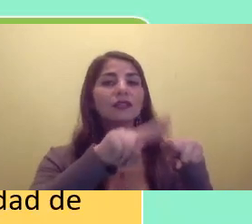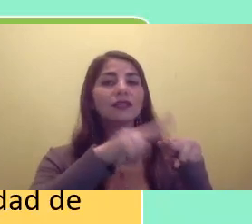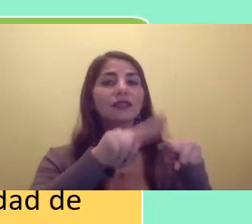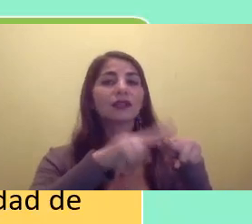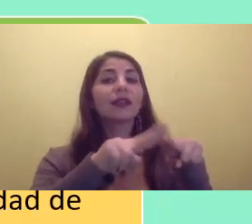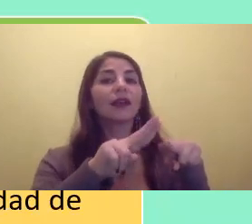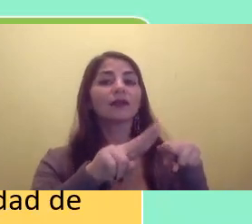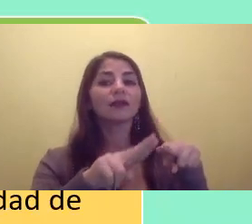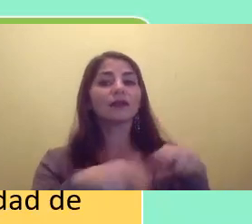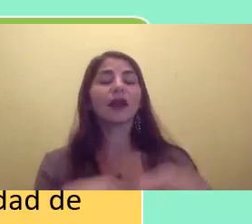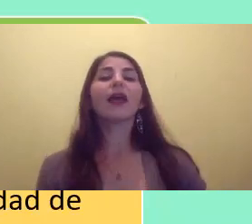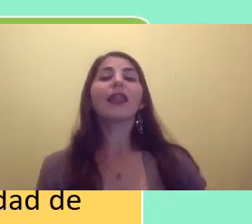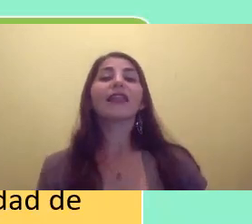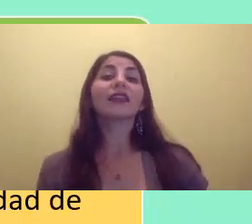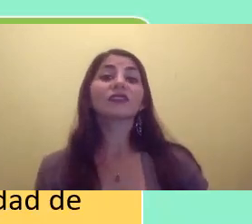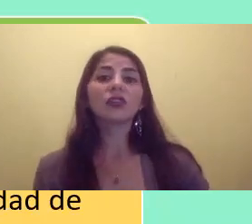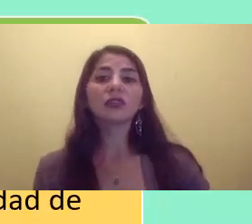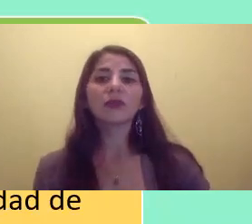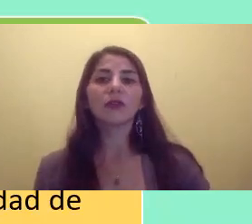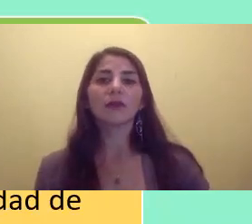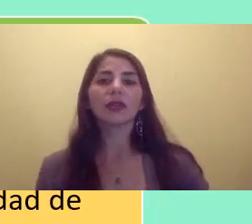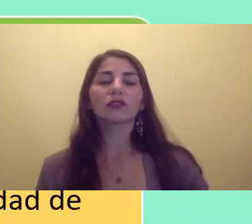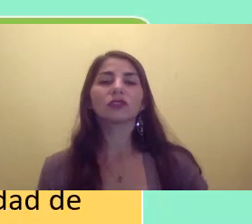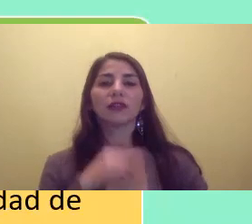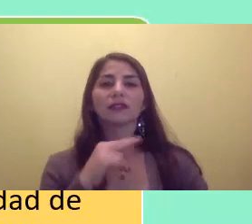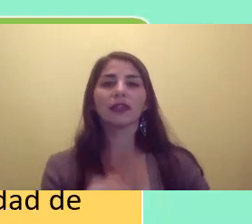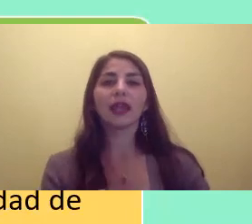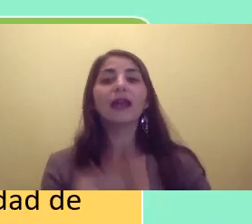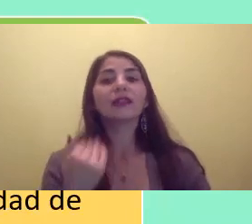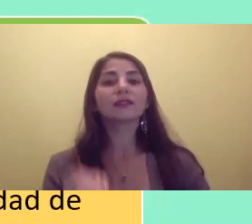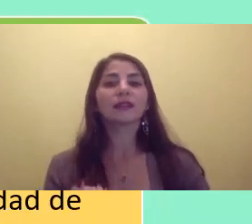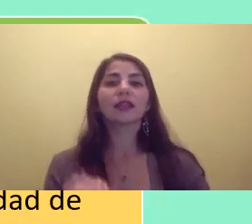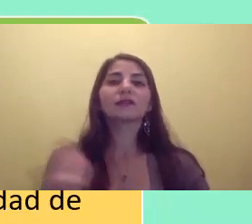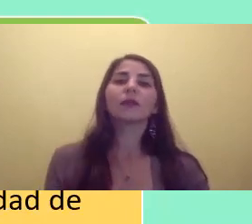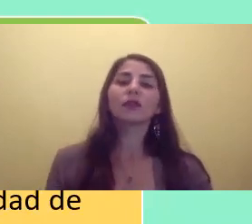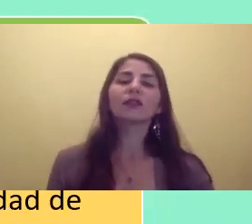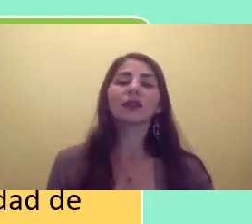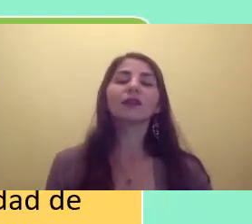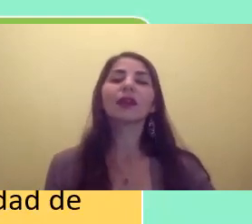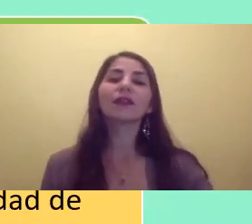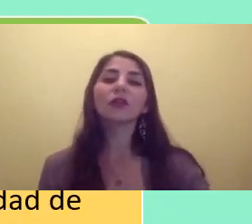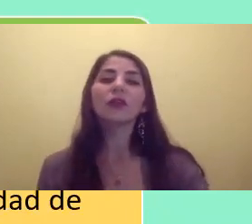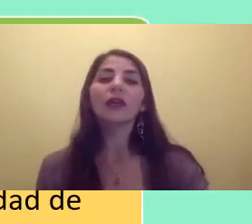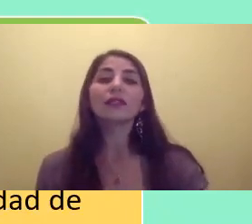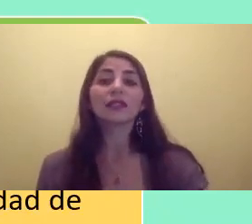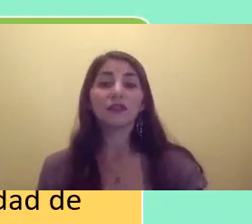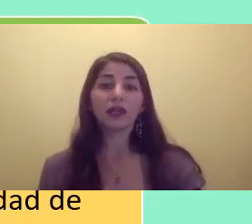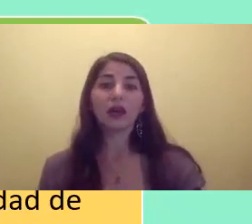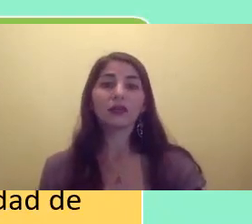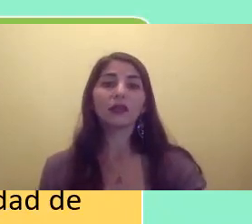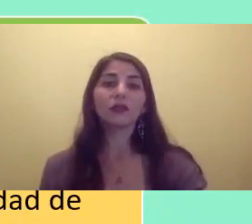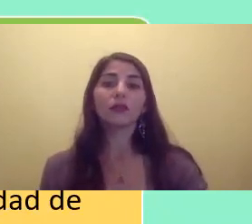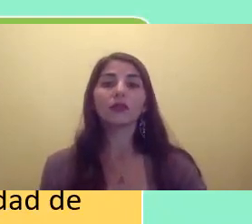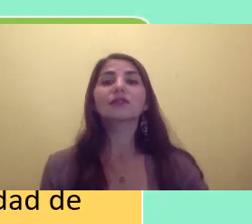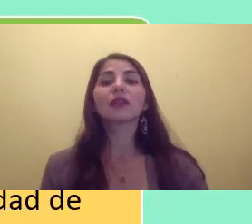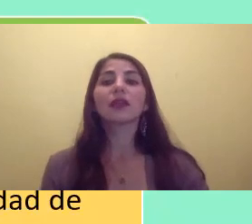varias veces, es arreglar, ¿ya? La dirección del movimiento, si va hacia adelante, hacia atrás, también nos está indicando el